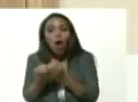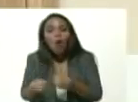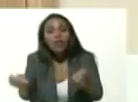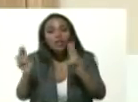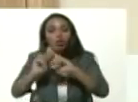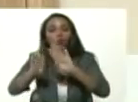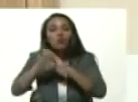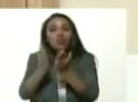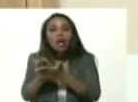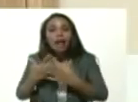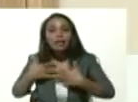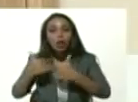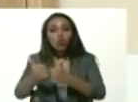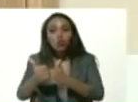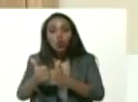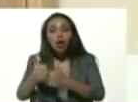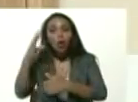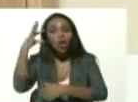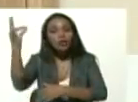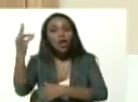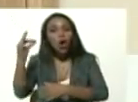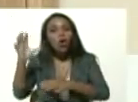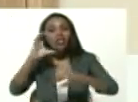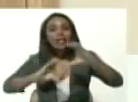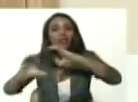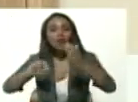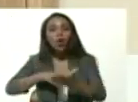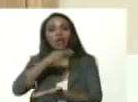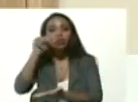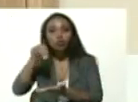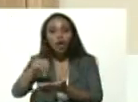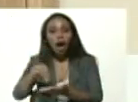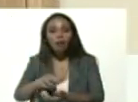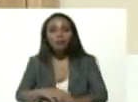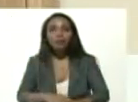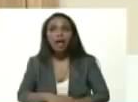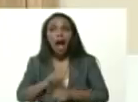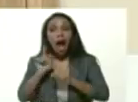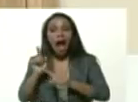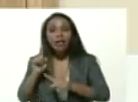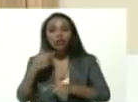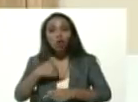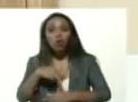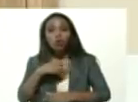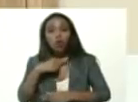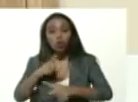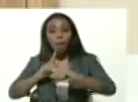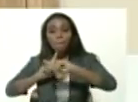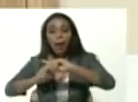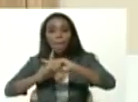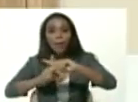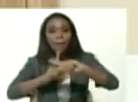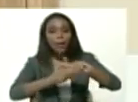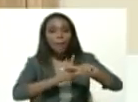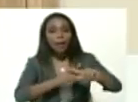Salud y el Consejo Científico Nacional. Y allí estamos nosotros captando, fíjense